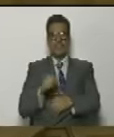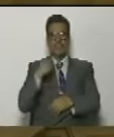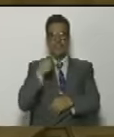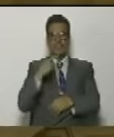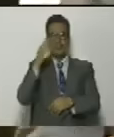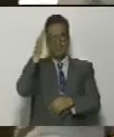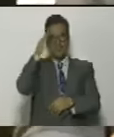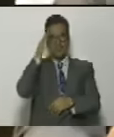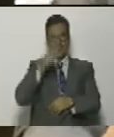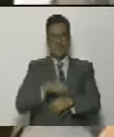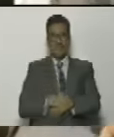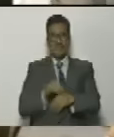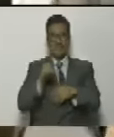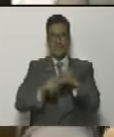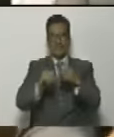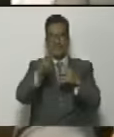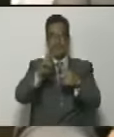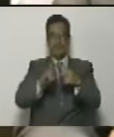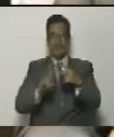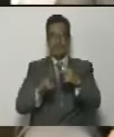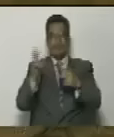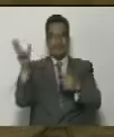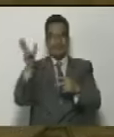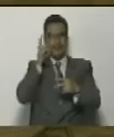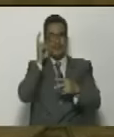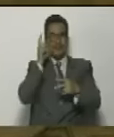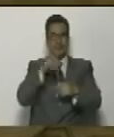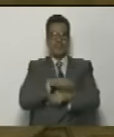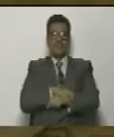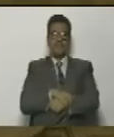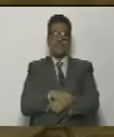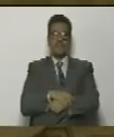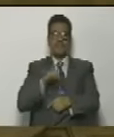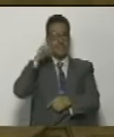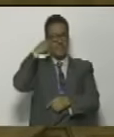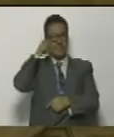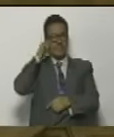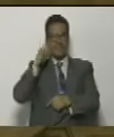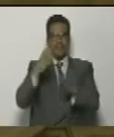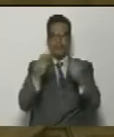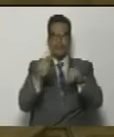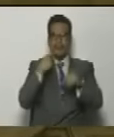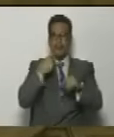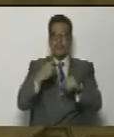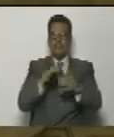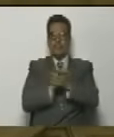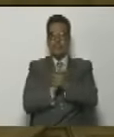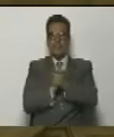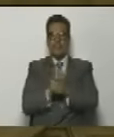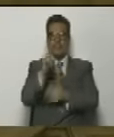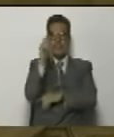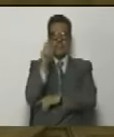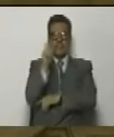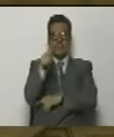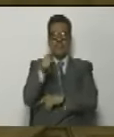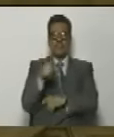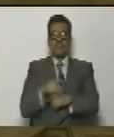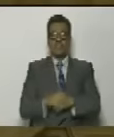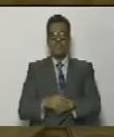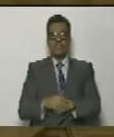lo sé. Y en segundo lugar, escuchando sus palabras, recordé mucho lo que dice un amigo mío, diputado, por más